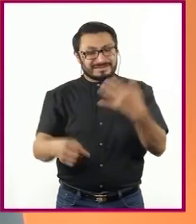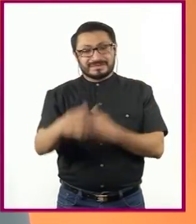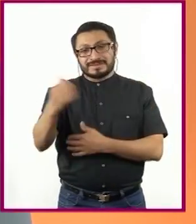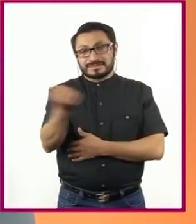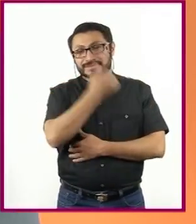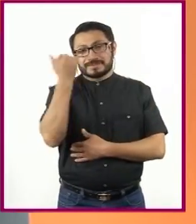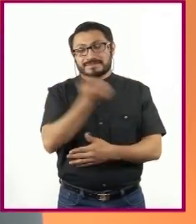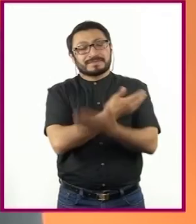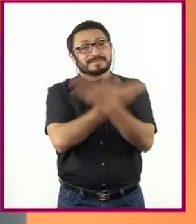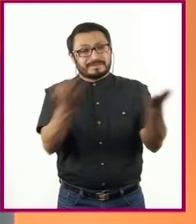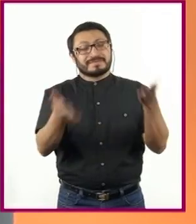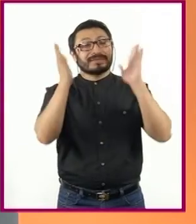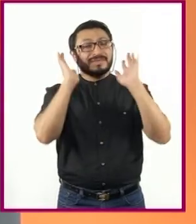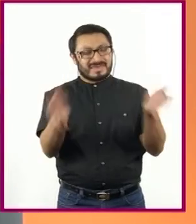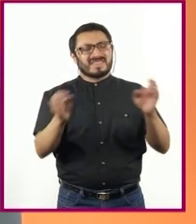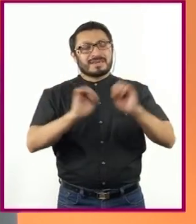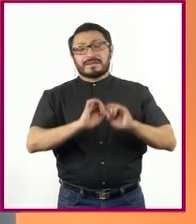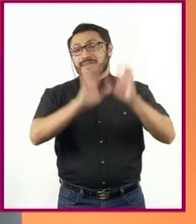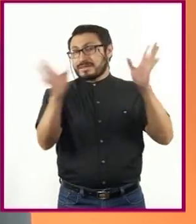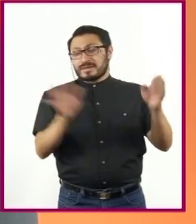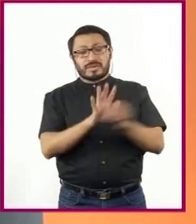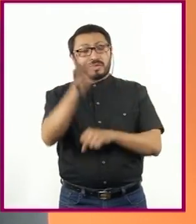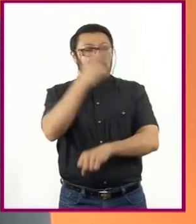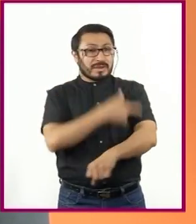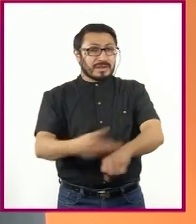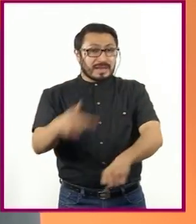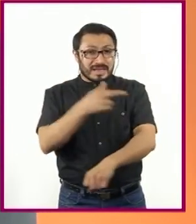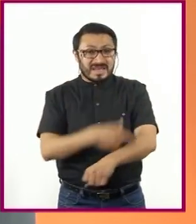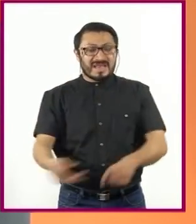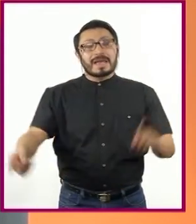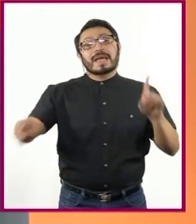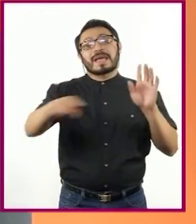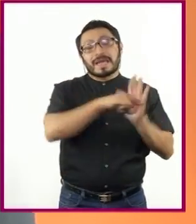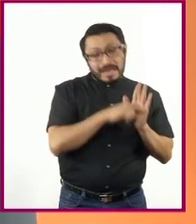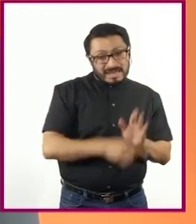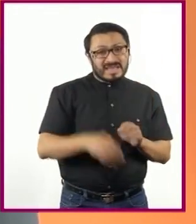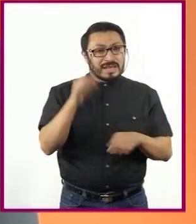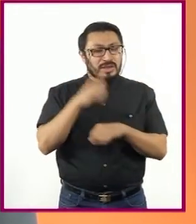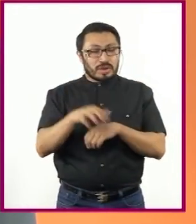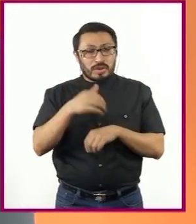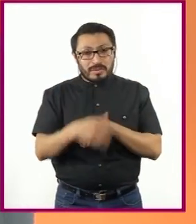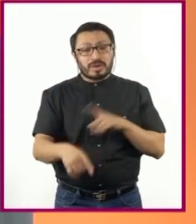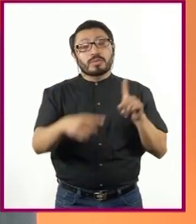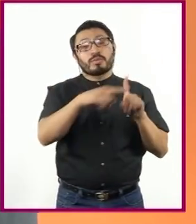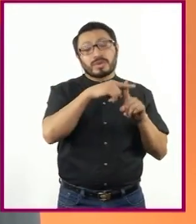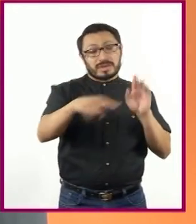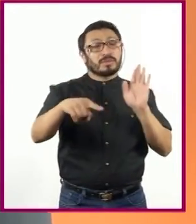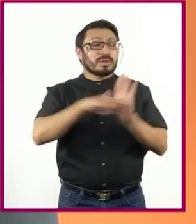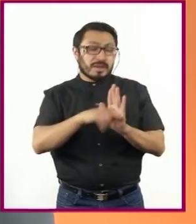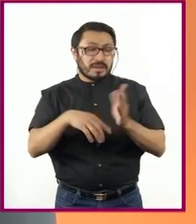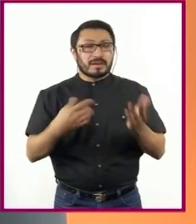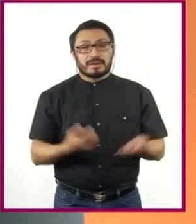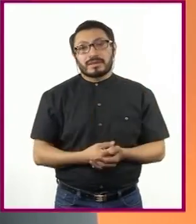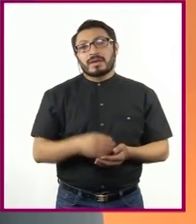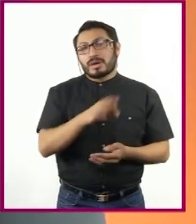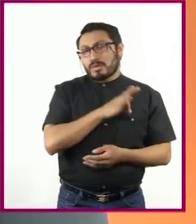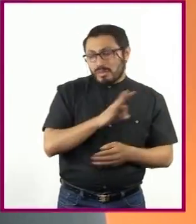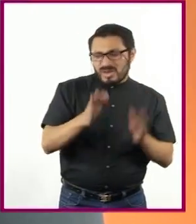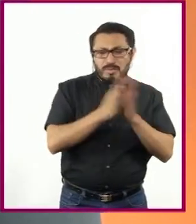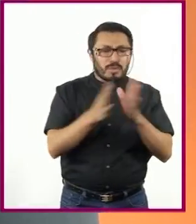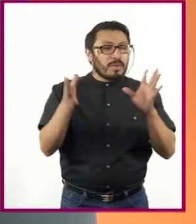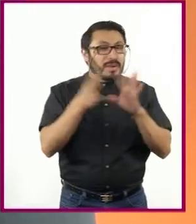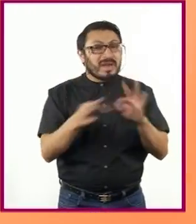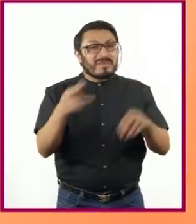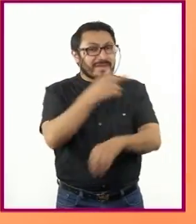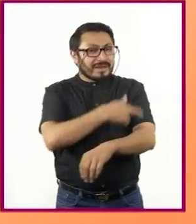alumnas y los alumnos ya deben tener claras las reglas para la sustracción de números positivos y negativos. ¿Podría explicarnos